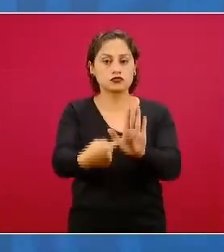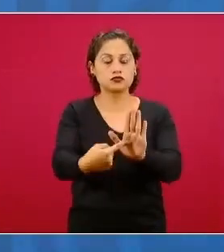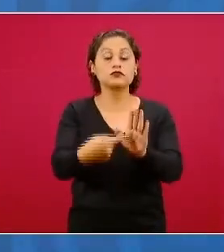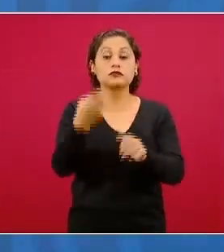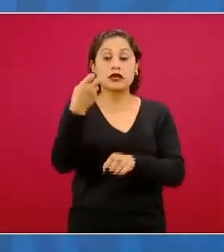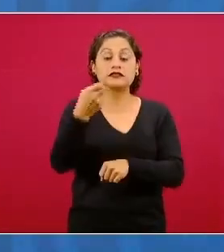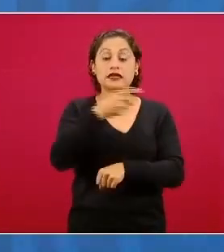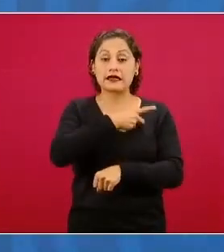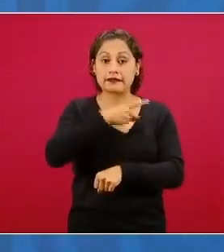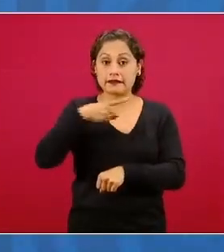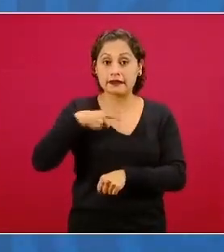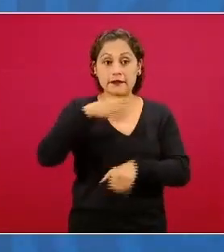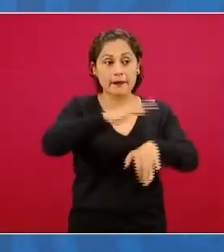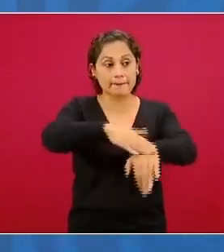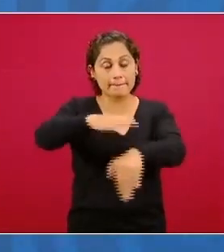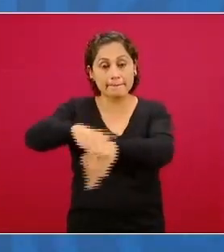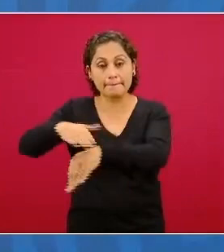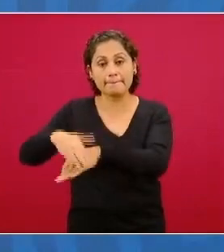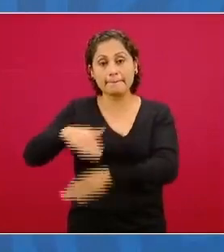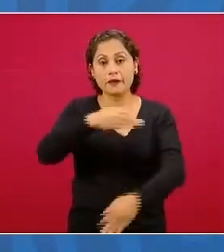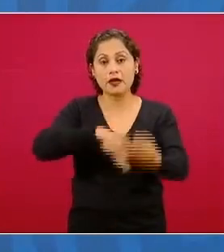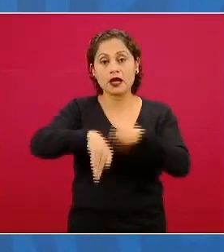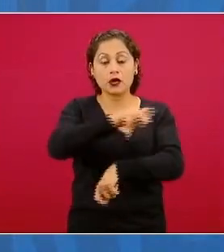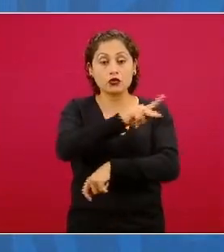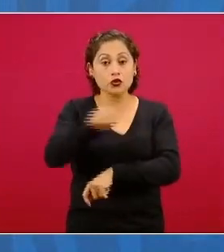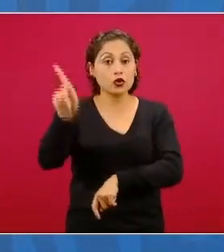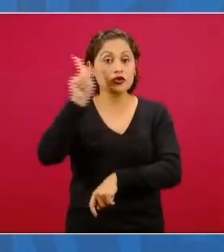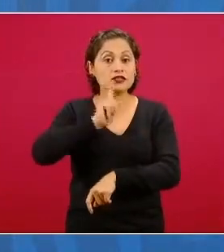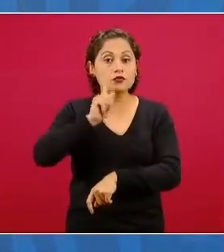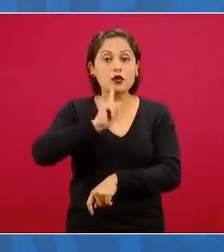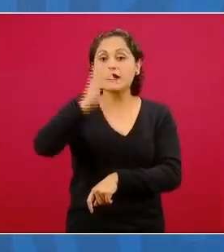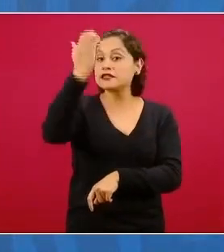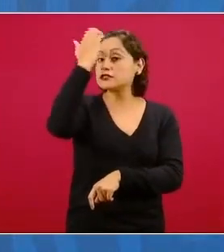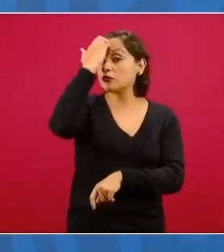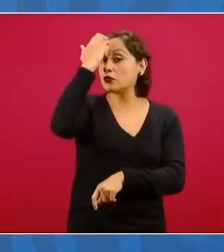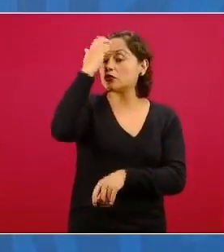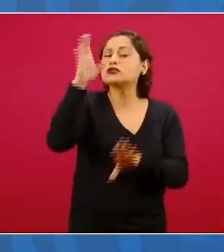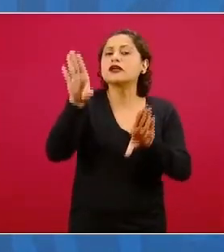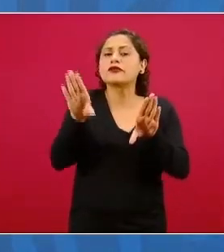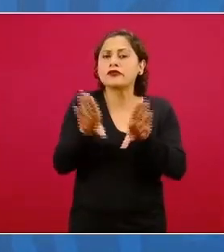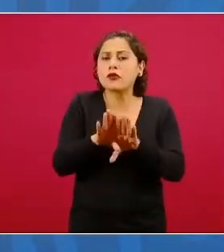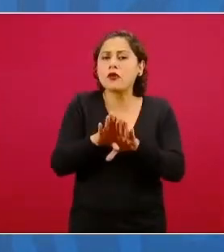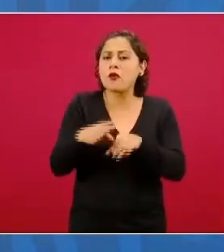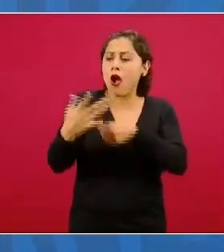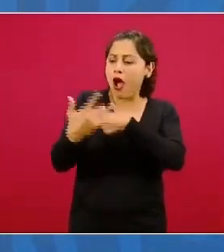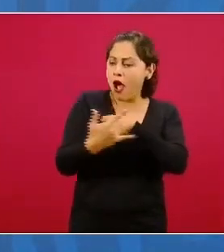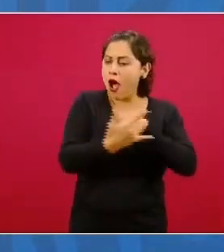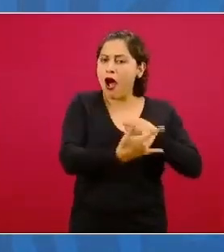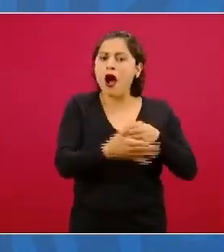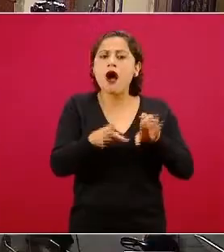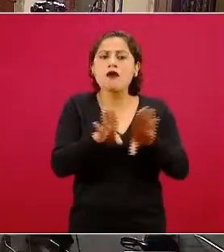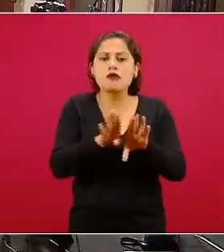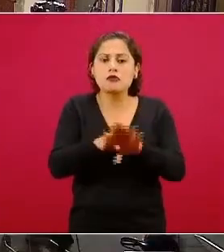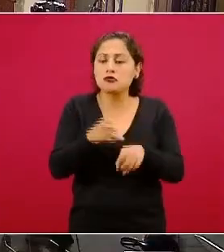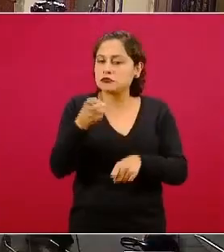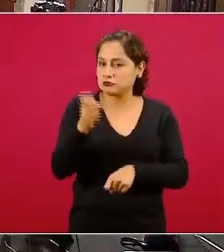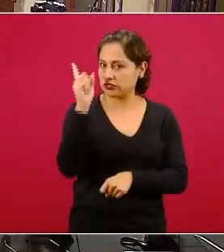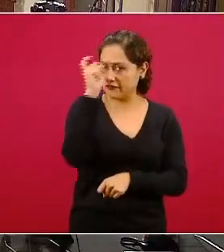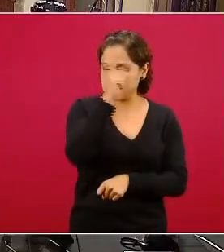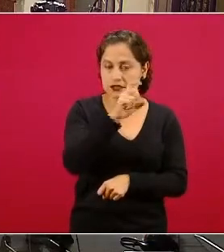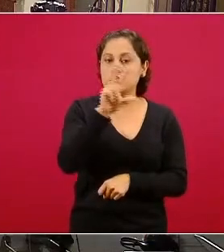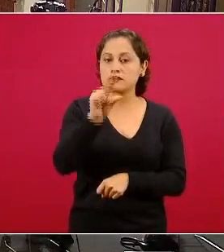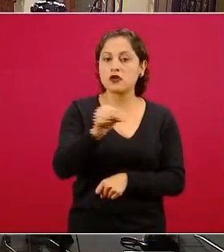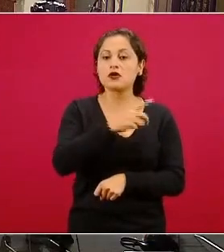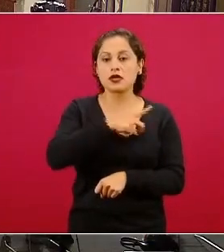promoción de la salud para que todas las mujeres conozcan cuál es esta técnica. No es difícil y se puede aprender fácilmente y puede